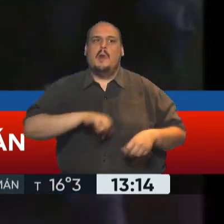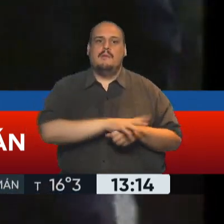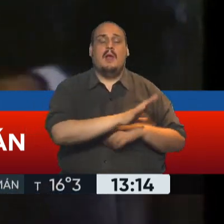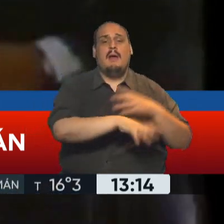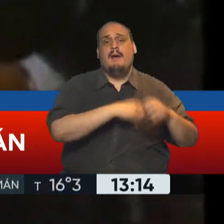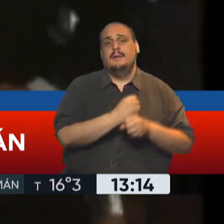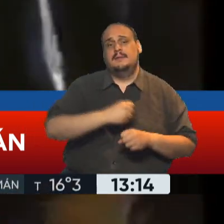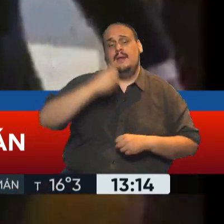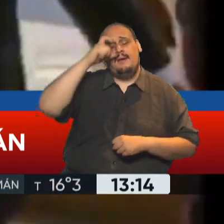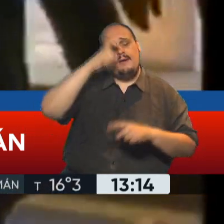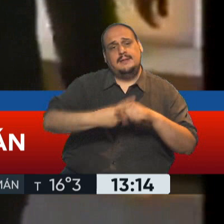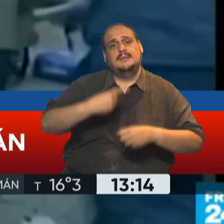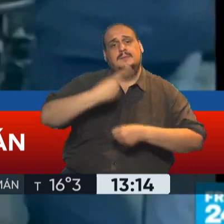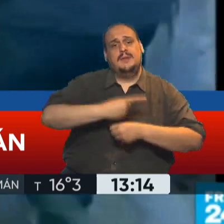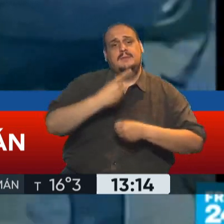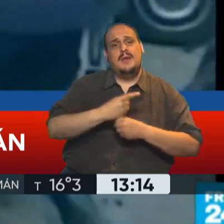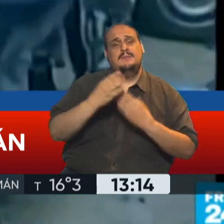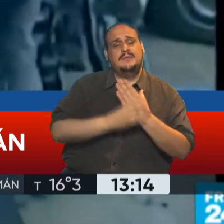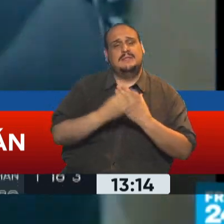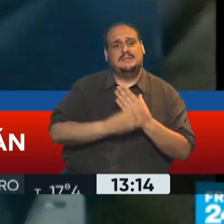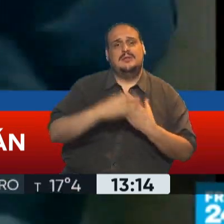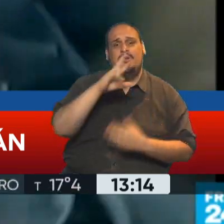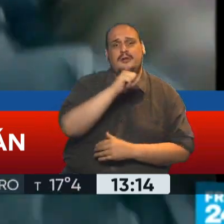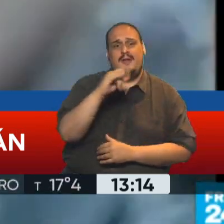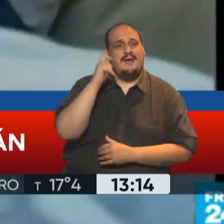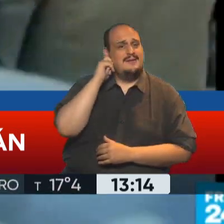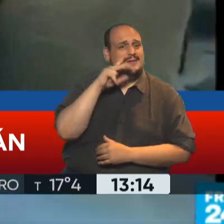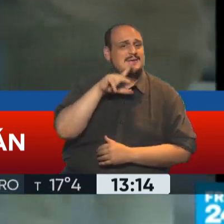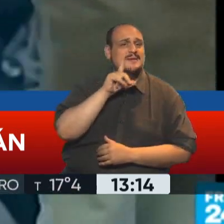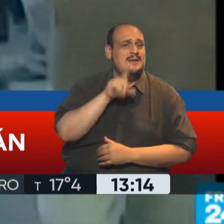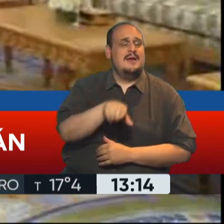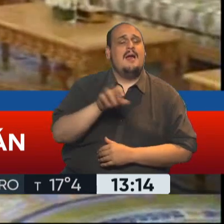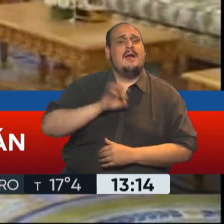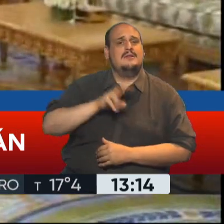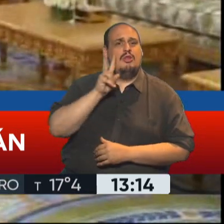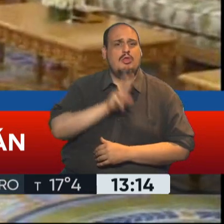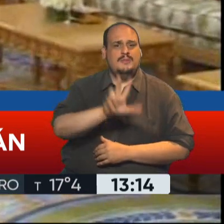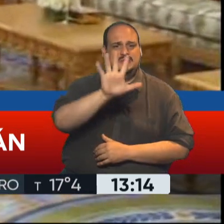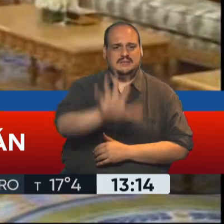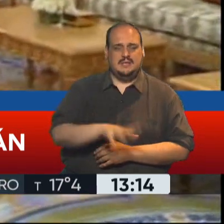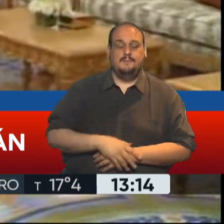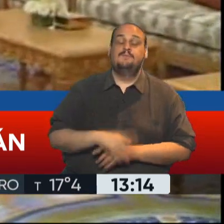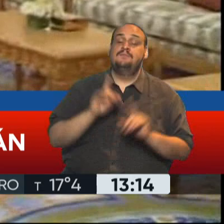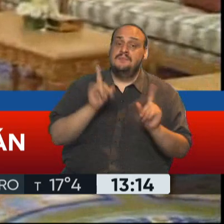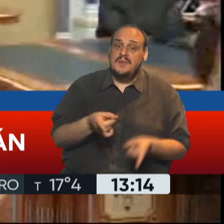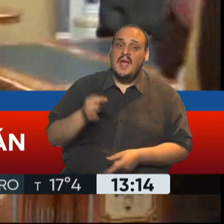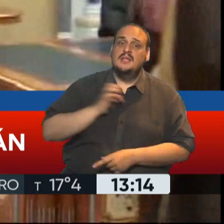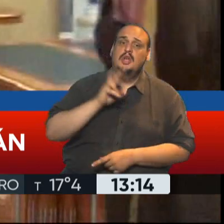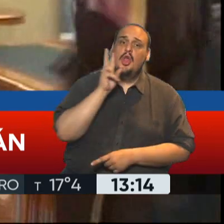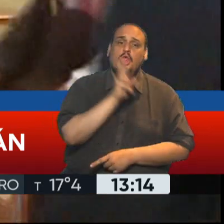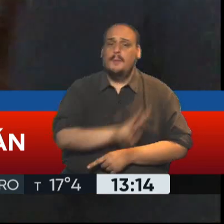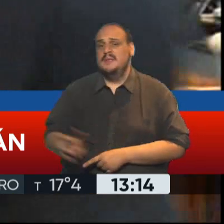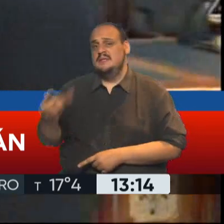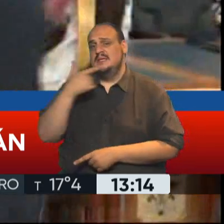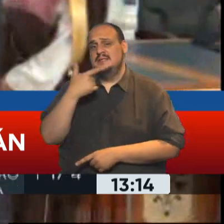asesinato del ex primer ministro Rafik Hariri en un atentado en 2005. De hecho, en 2017, el intento de